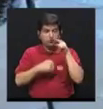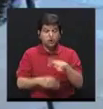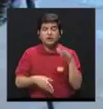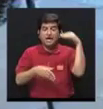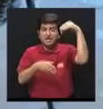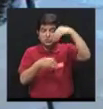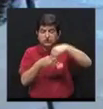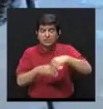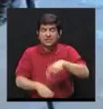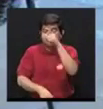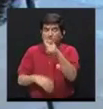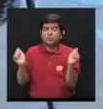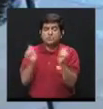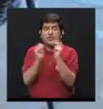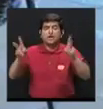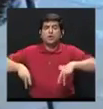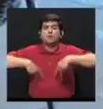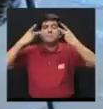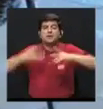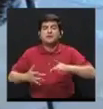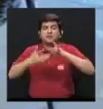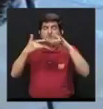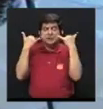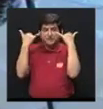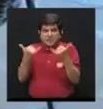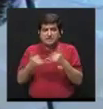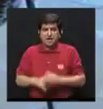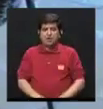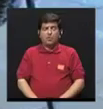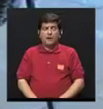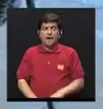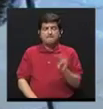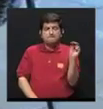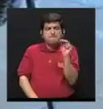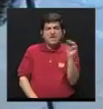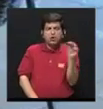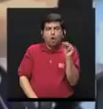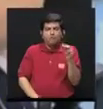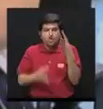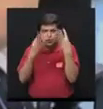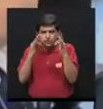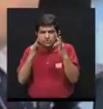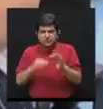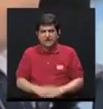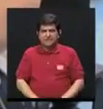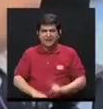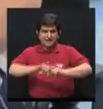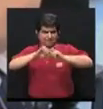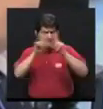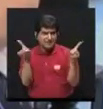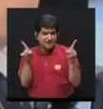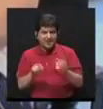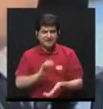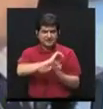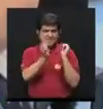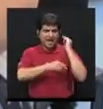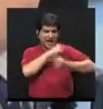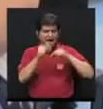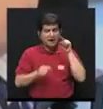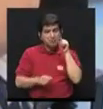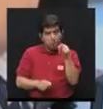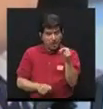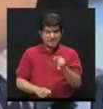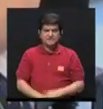vivos, sobre todo por ahora a microbios, para lograr, o sea, la diferencia con los transgénicos es que esto es para